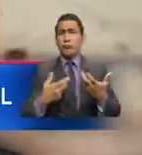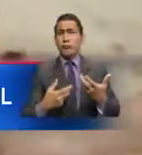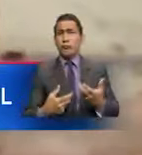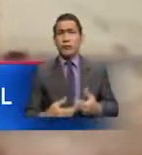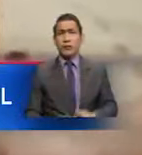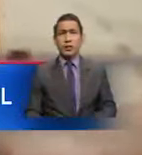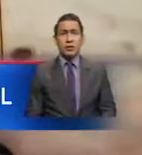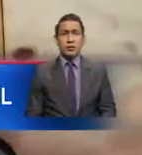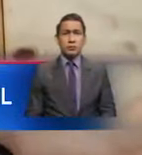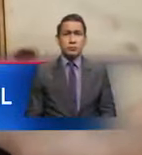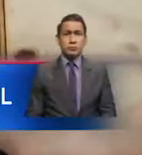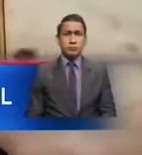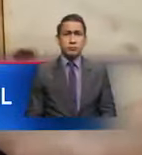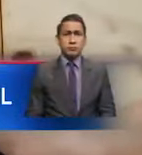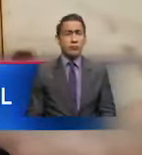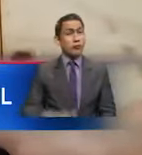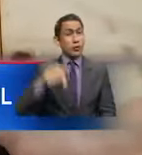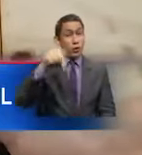no?